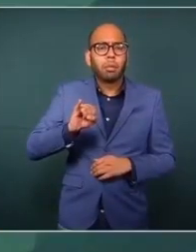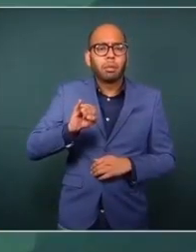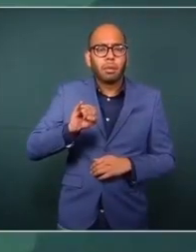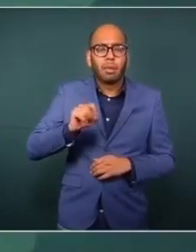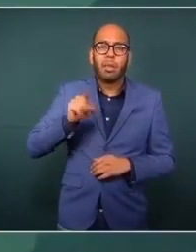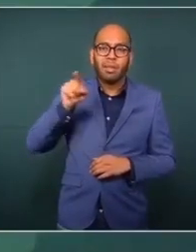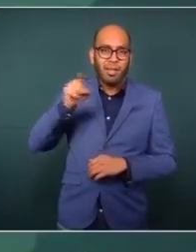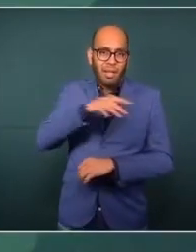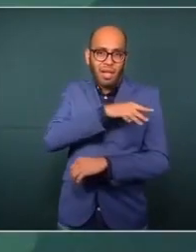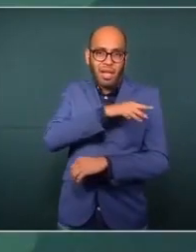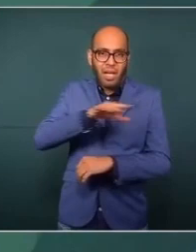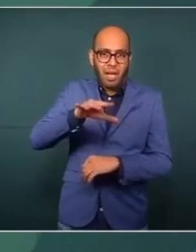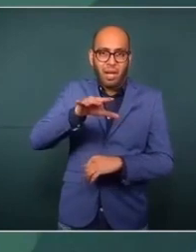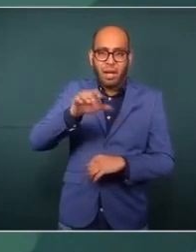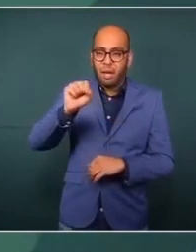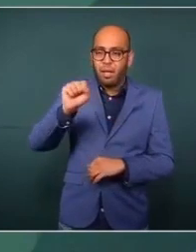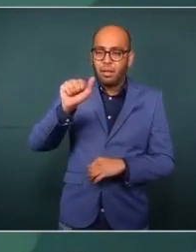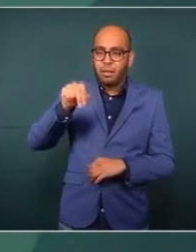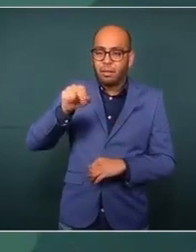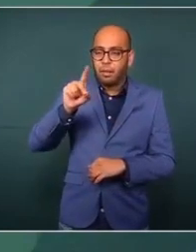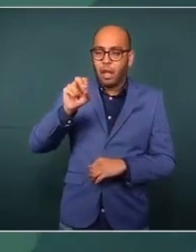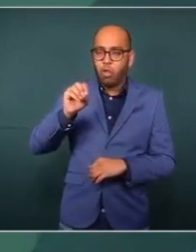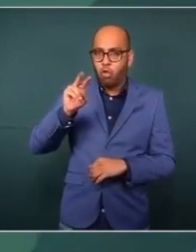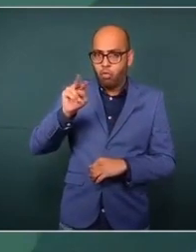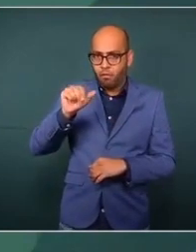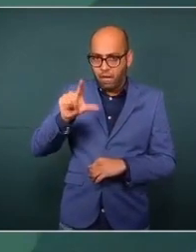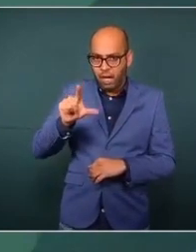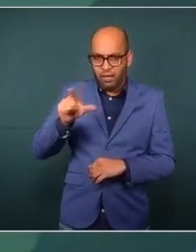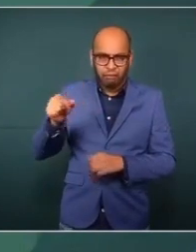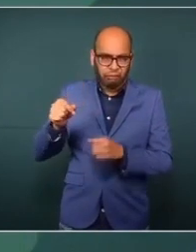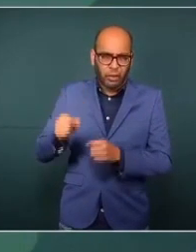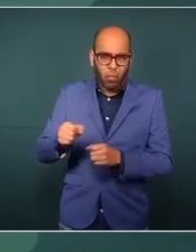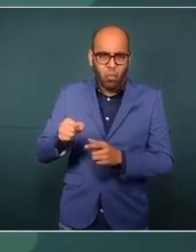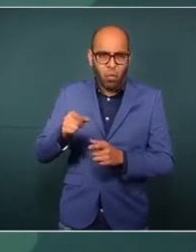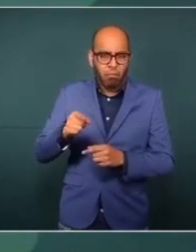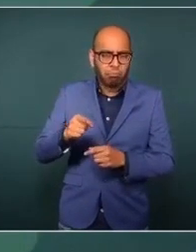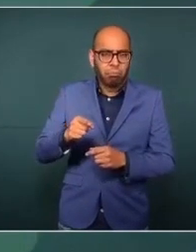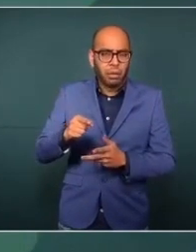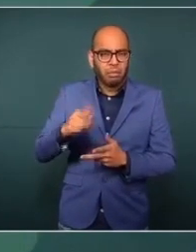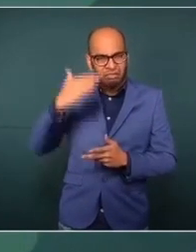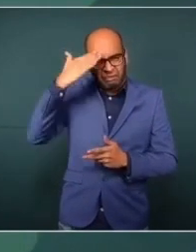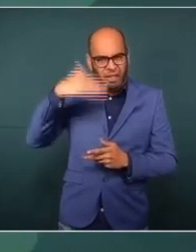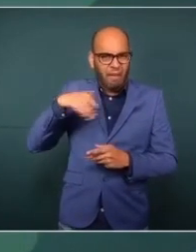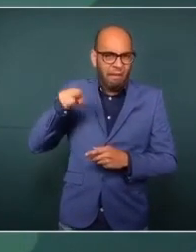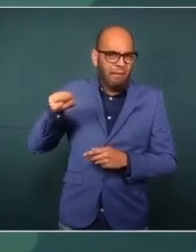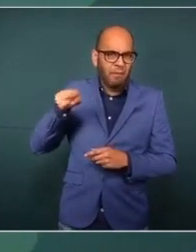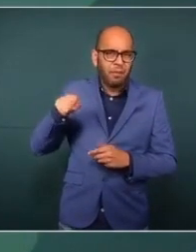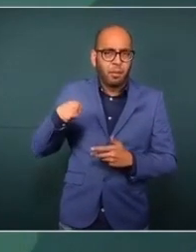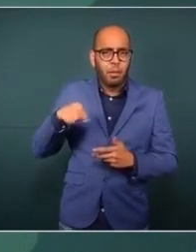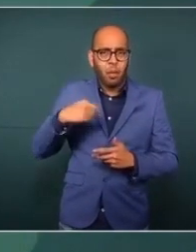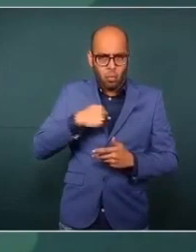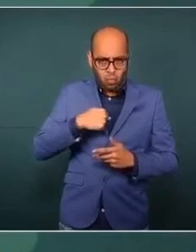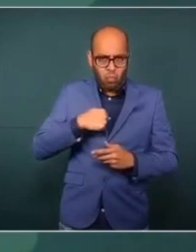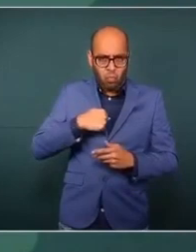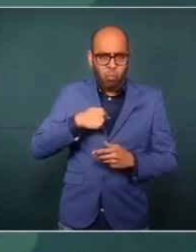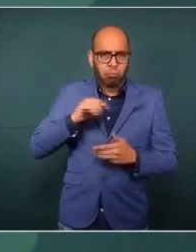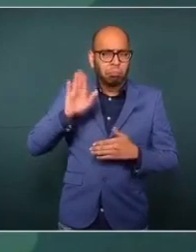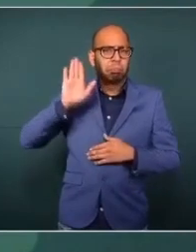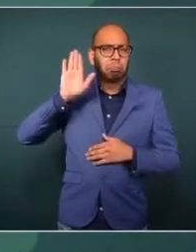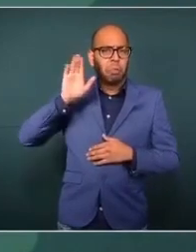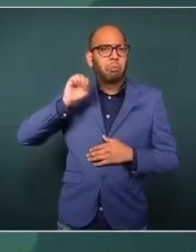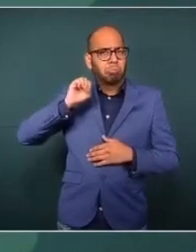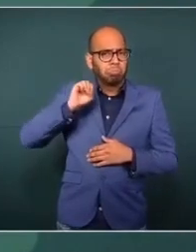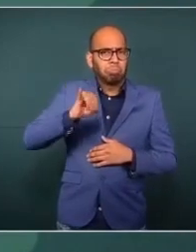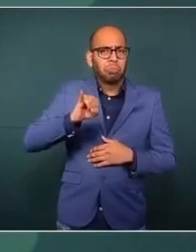general Sandoval, el almirante Ojeda, lo saben, estuve a favor de la Ley de Seguridad Interior, porque era